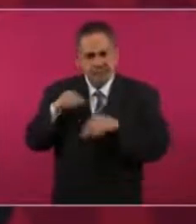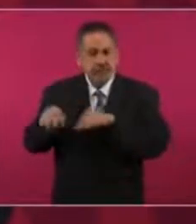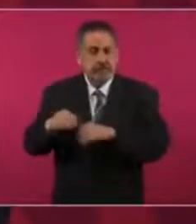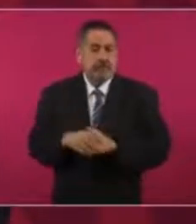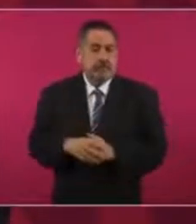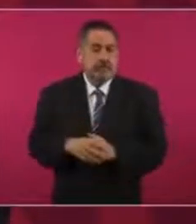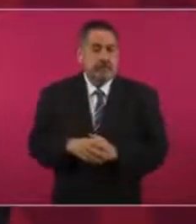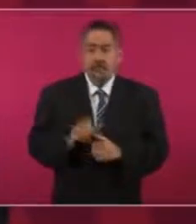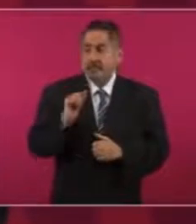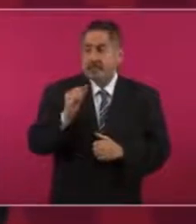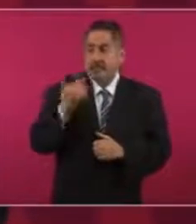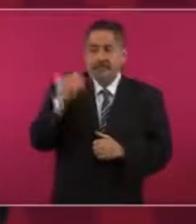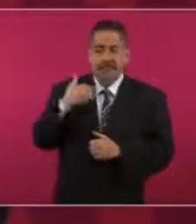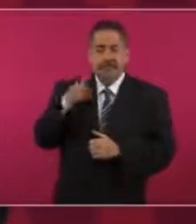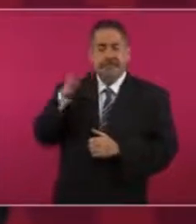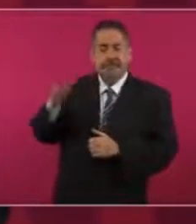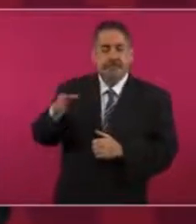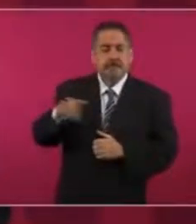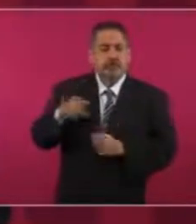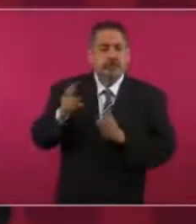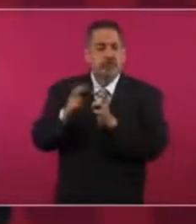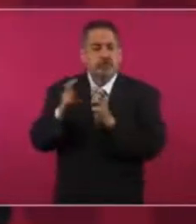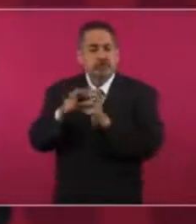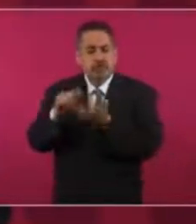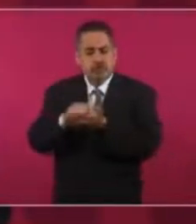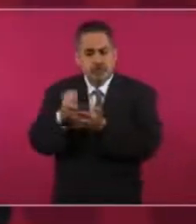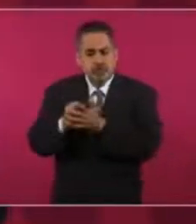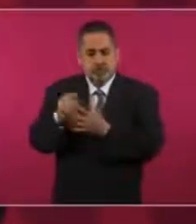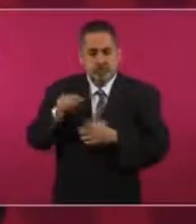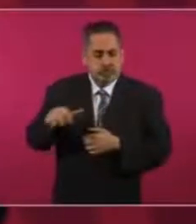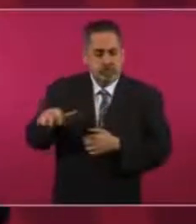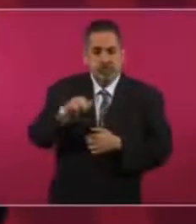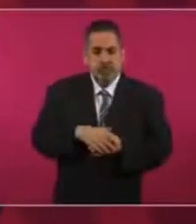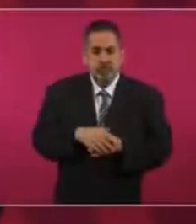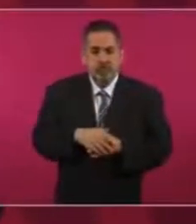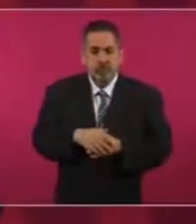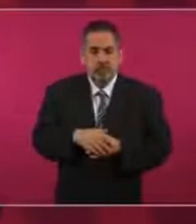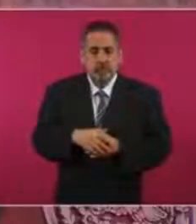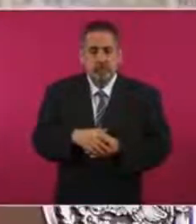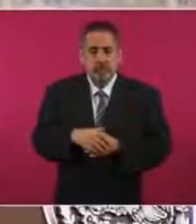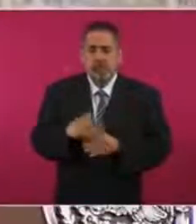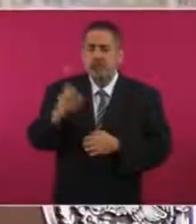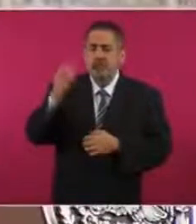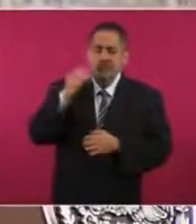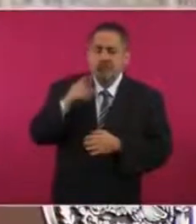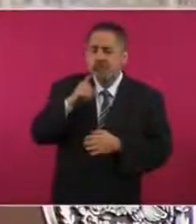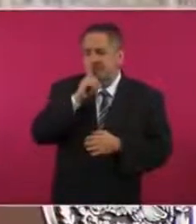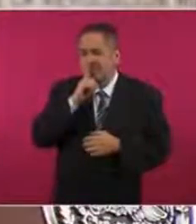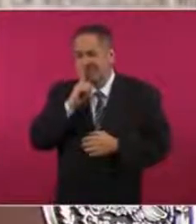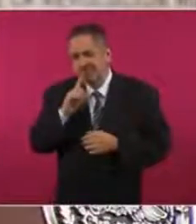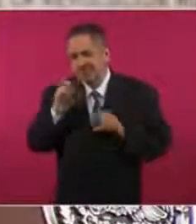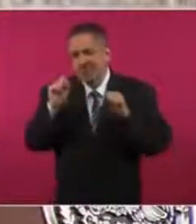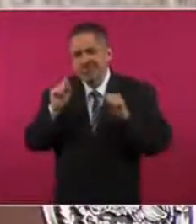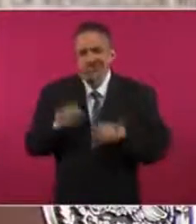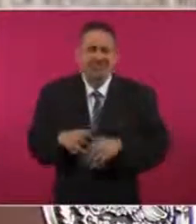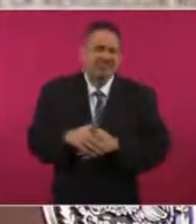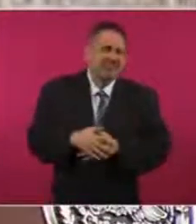Acabo de estar en Tamaulipas y había un desánimo